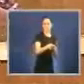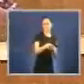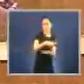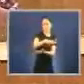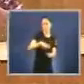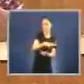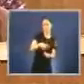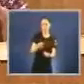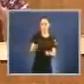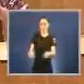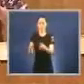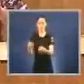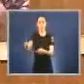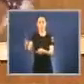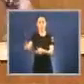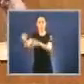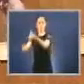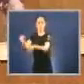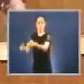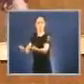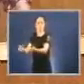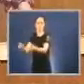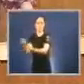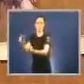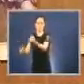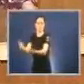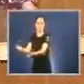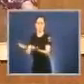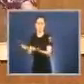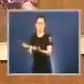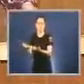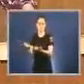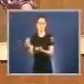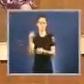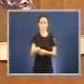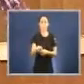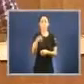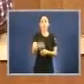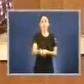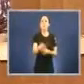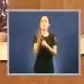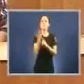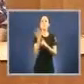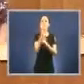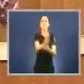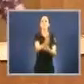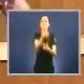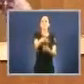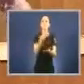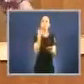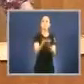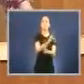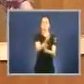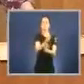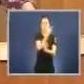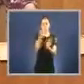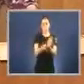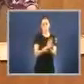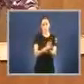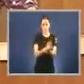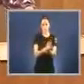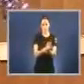enchufarse a xente na Deputación de Ourense, etc. etc. Primeira lección do Partido Popular. Hoxe presentamos unha proposición